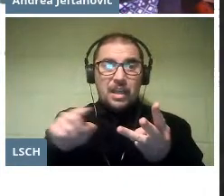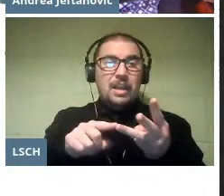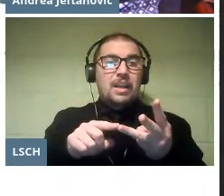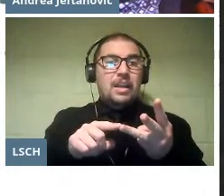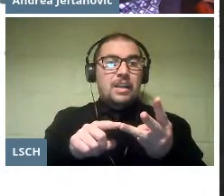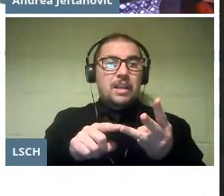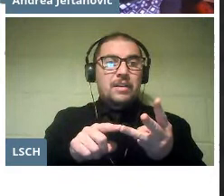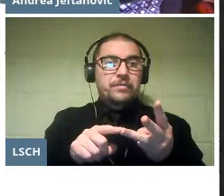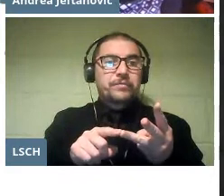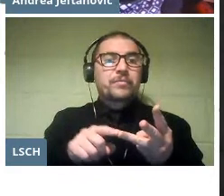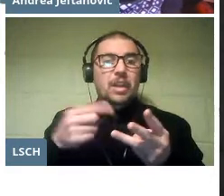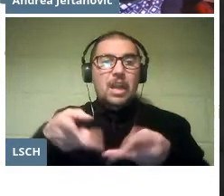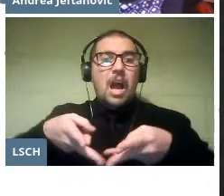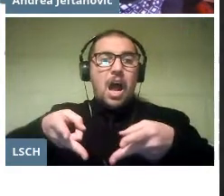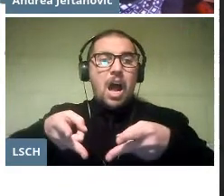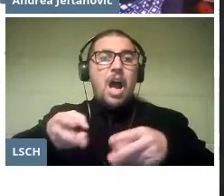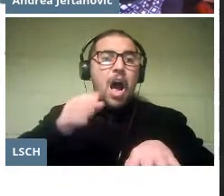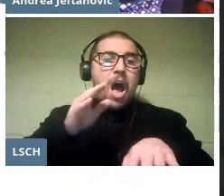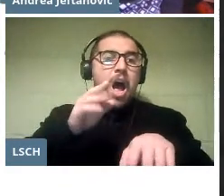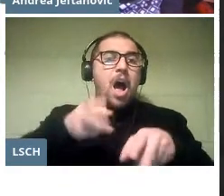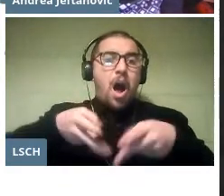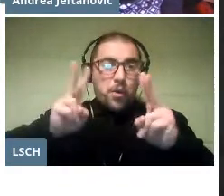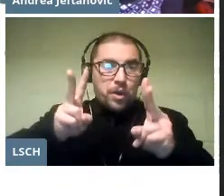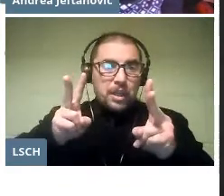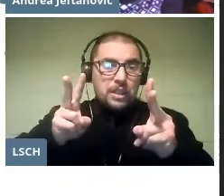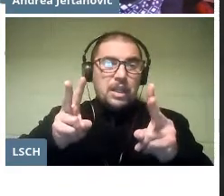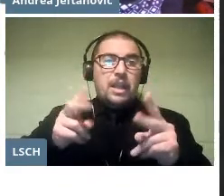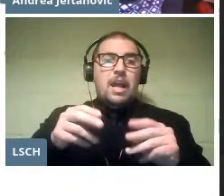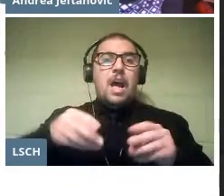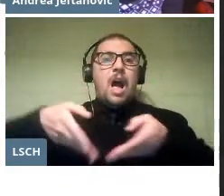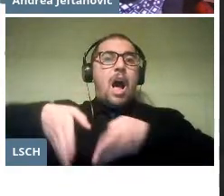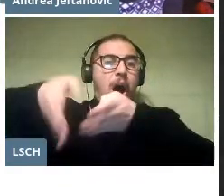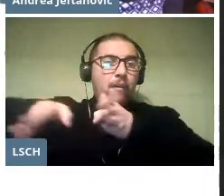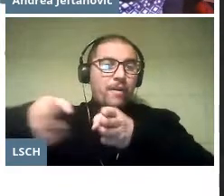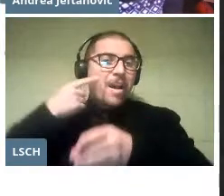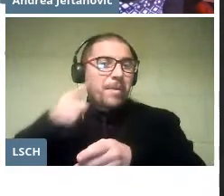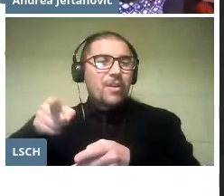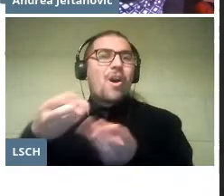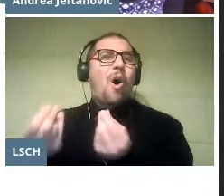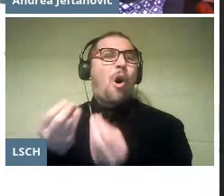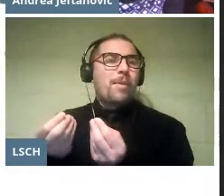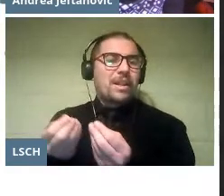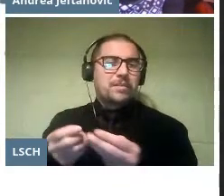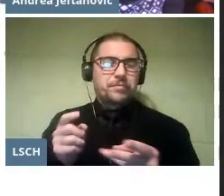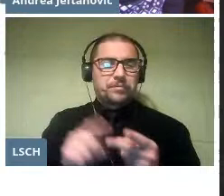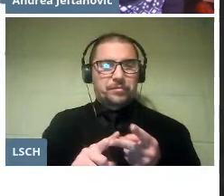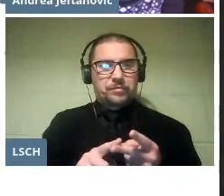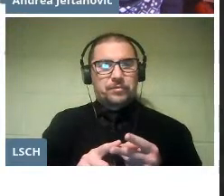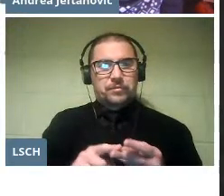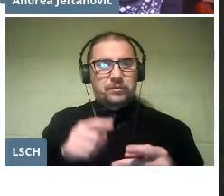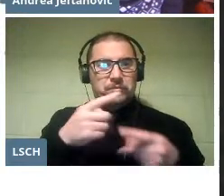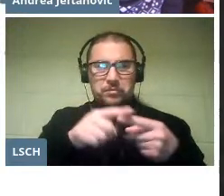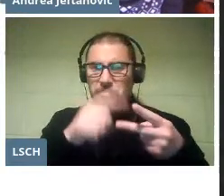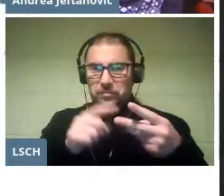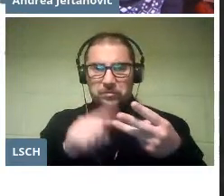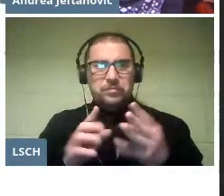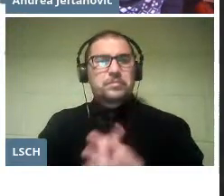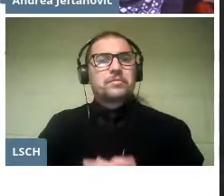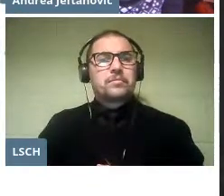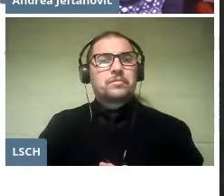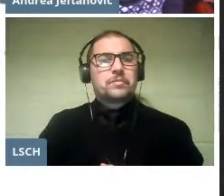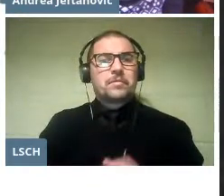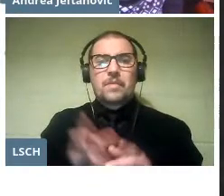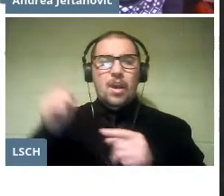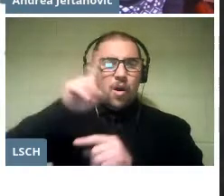fuera, pero en tanto objeto mercantil. Ambas autoras coinciden en la afirmación de que por